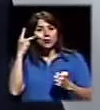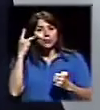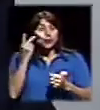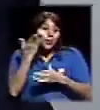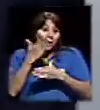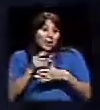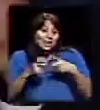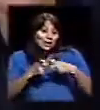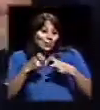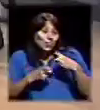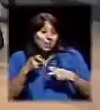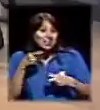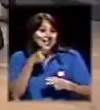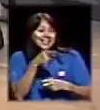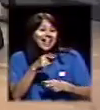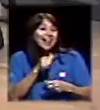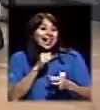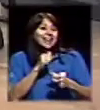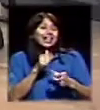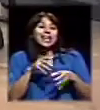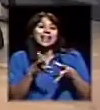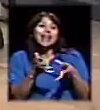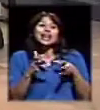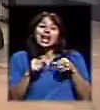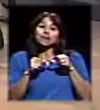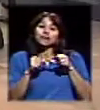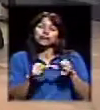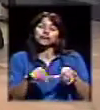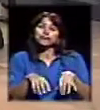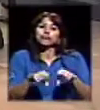se quería bajar de del poder.